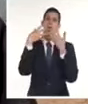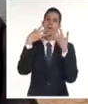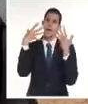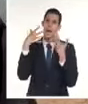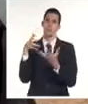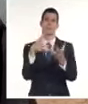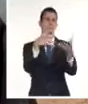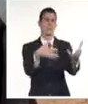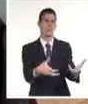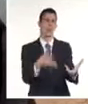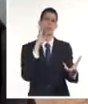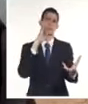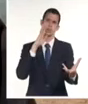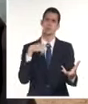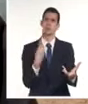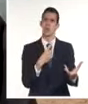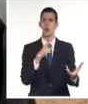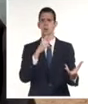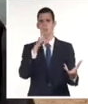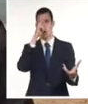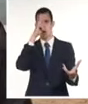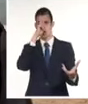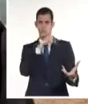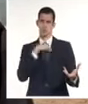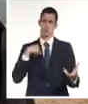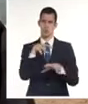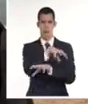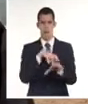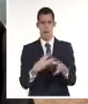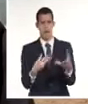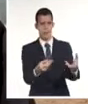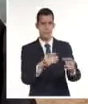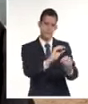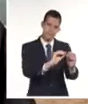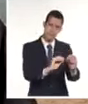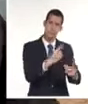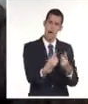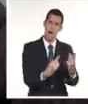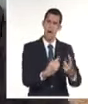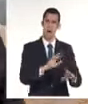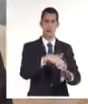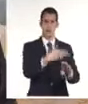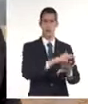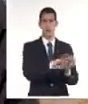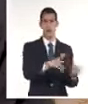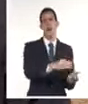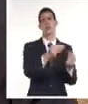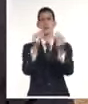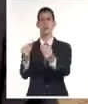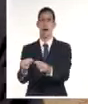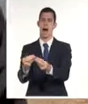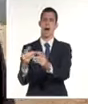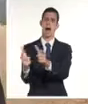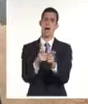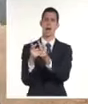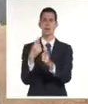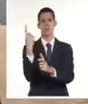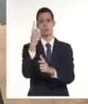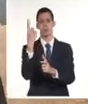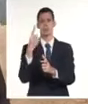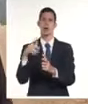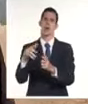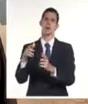clínicas especializadas del sistema nuestro de sanidad animal, y posteriormente dárselo al cuidado de la Asociación Nacional de Protección de Animales y